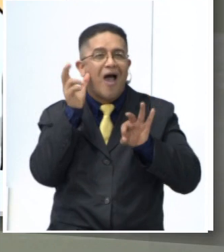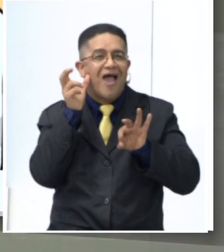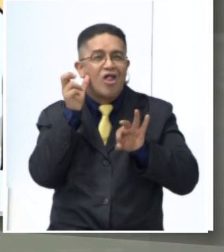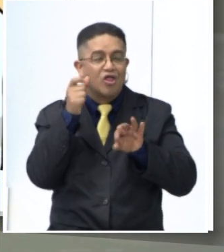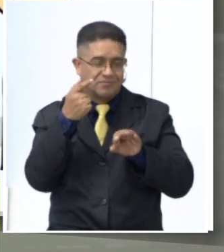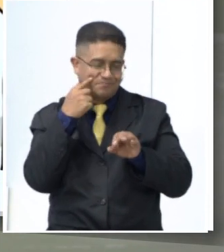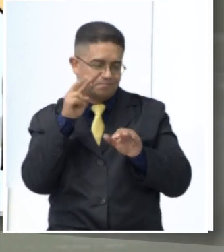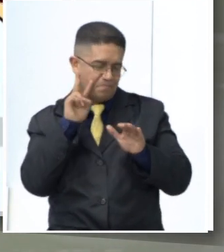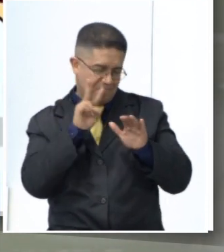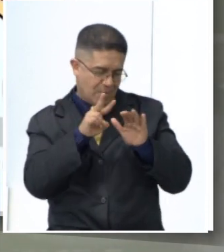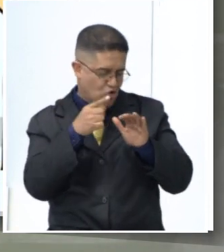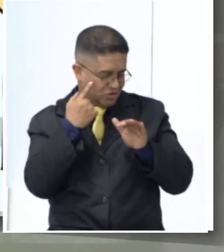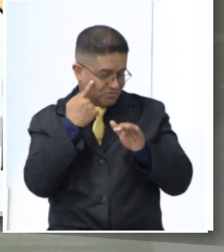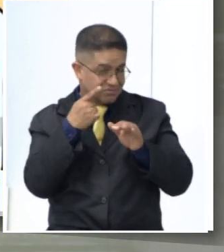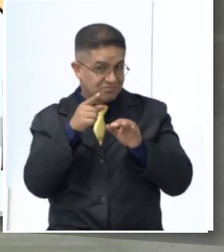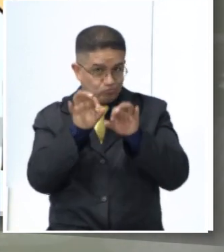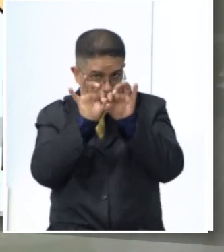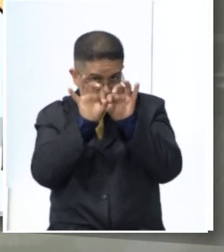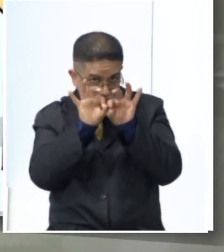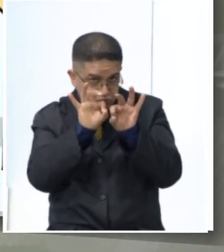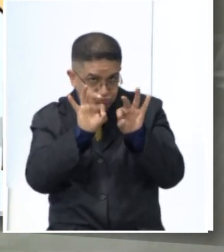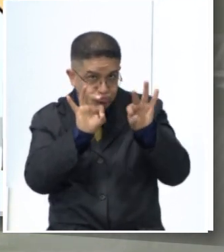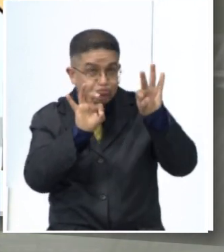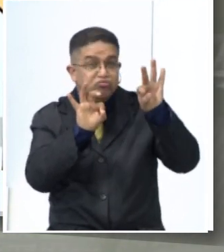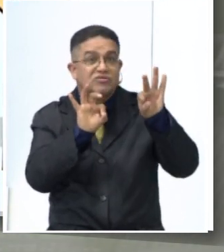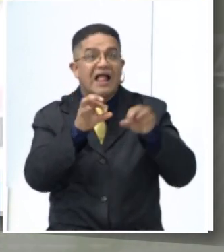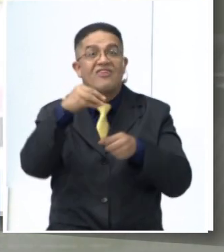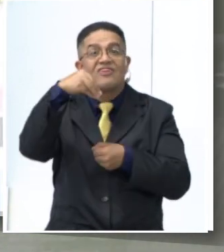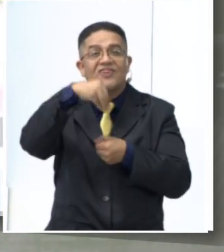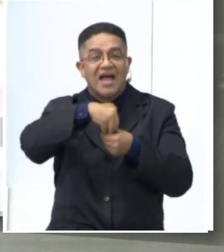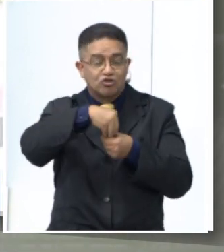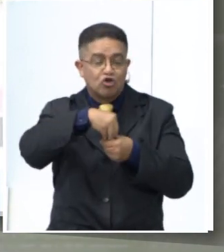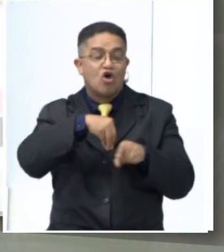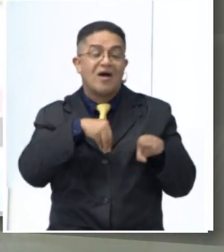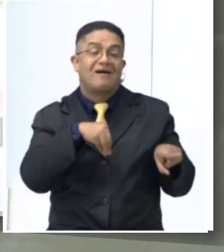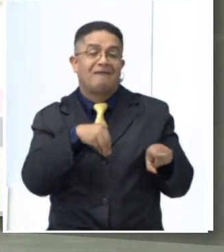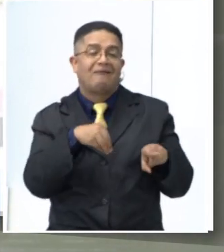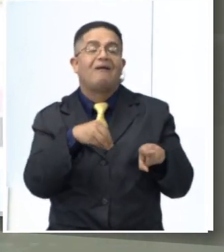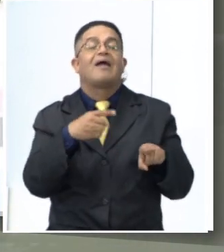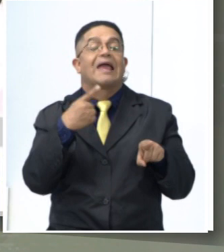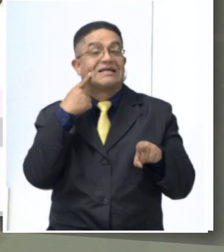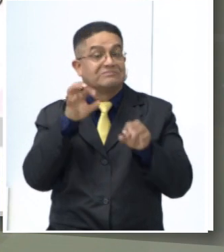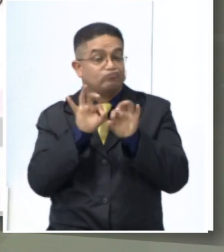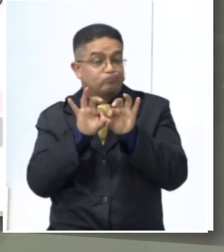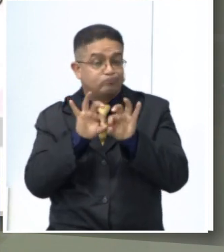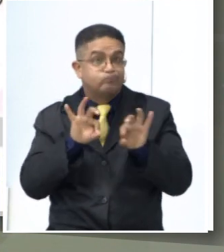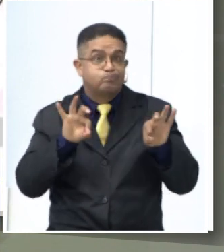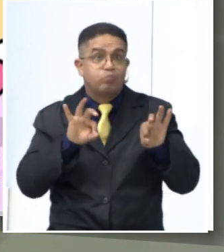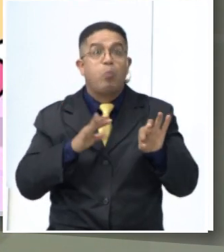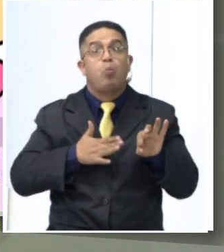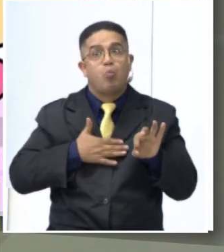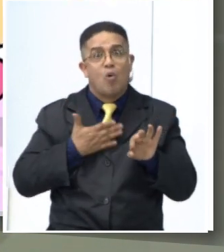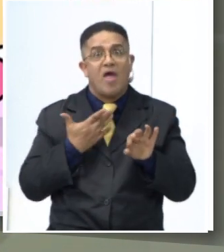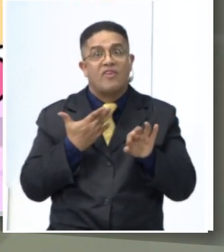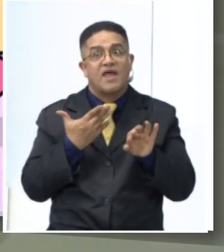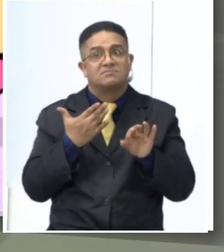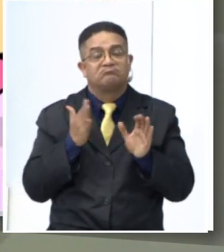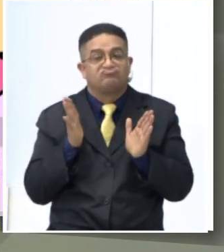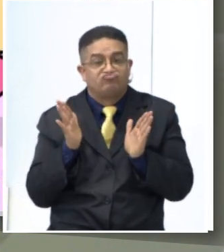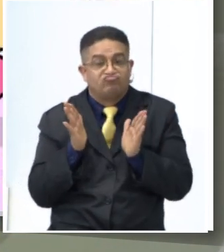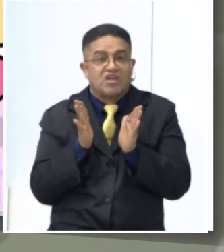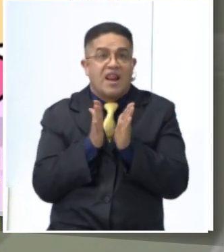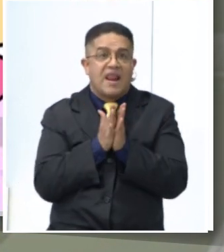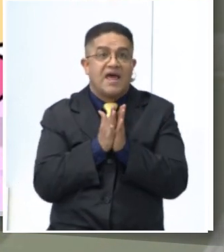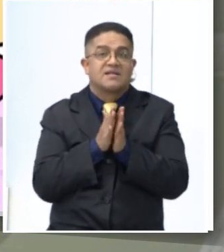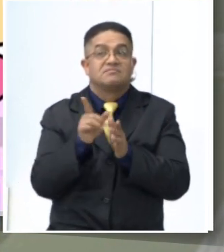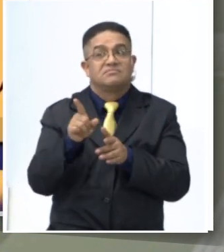a través de nuestro oído, vemos que hay un orificio, dentro de eso hay un conducto, este conducto auditivo se puede cerrar, se pudiese cerrar si es una